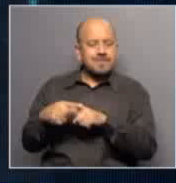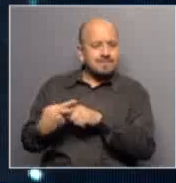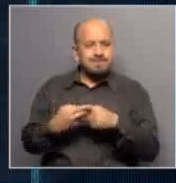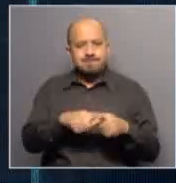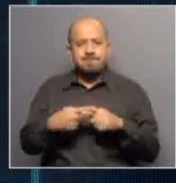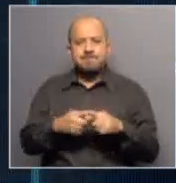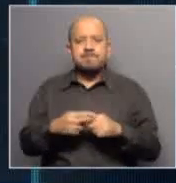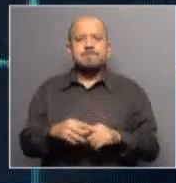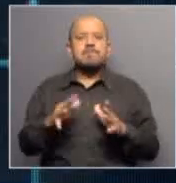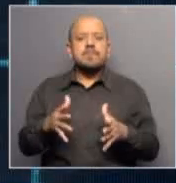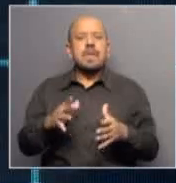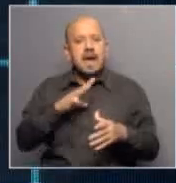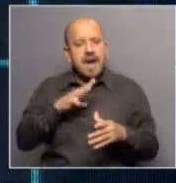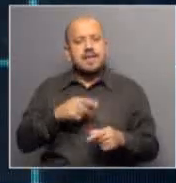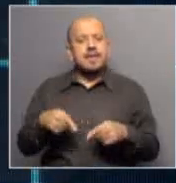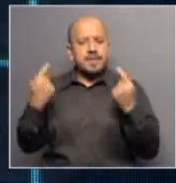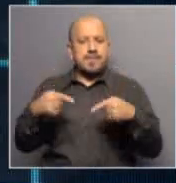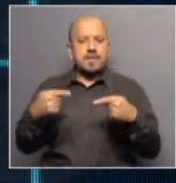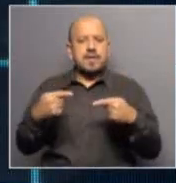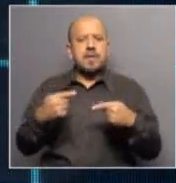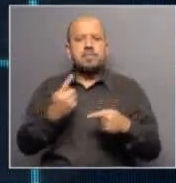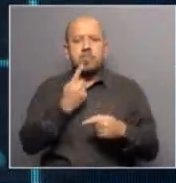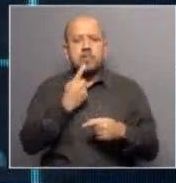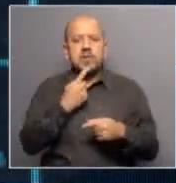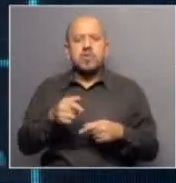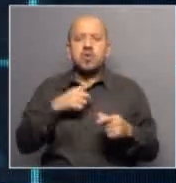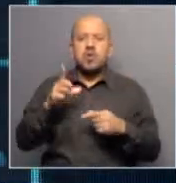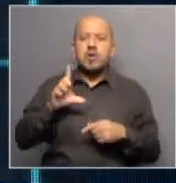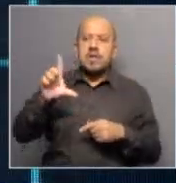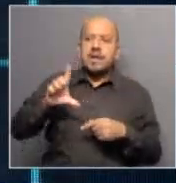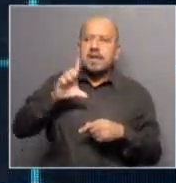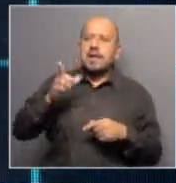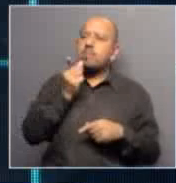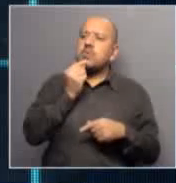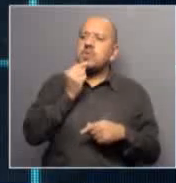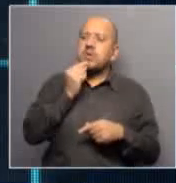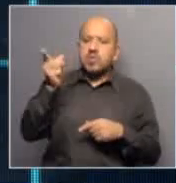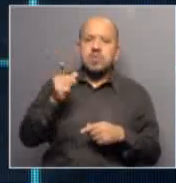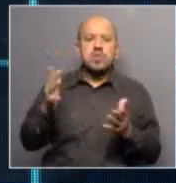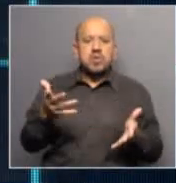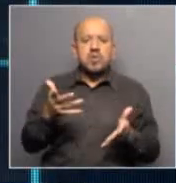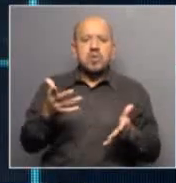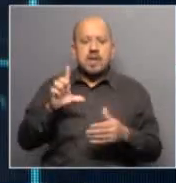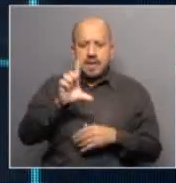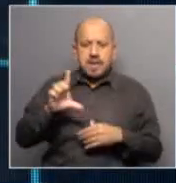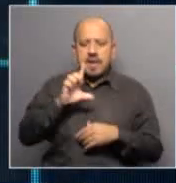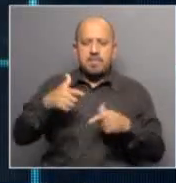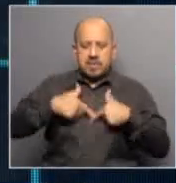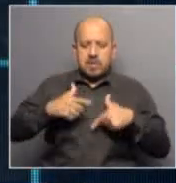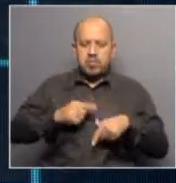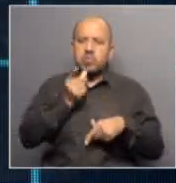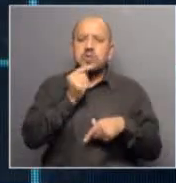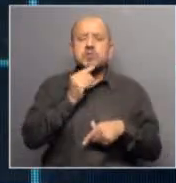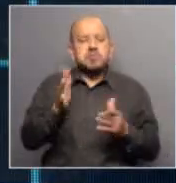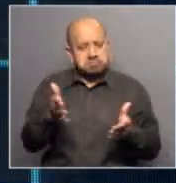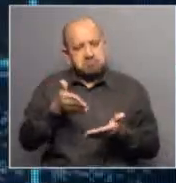que admite un debate político. ¿Cómo no? El doctor Jorge Larrañaga tiene todo el derecho de opinar y de dar